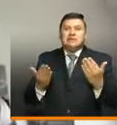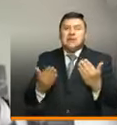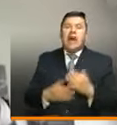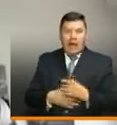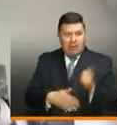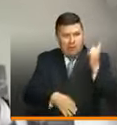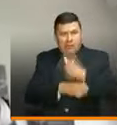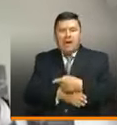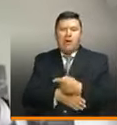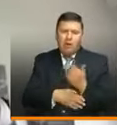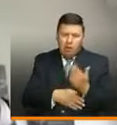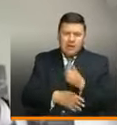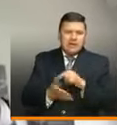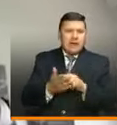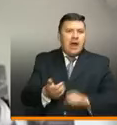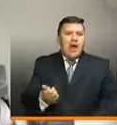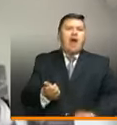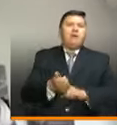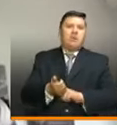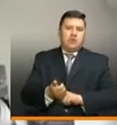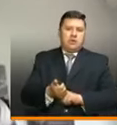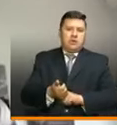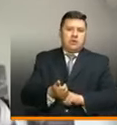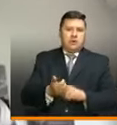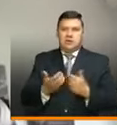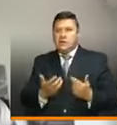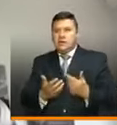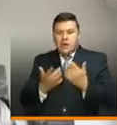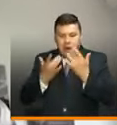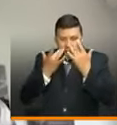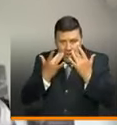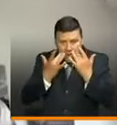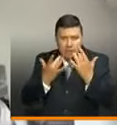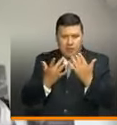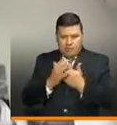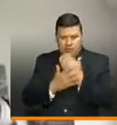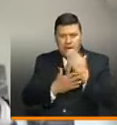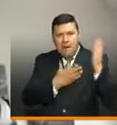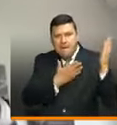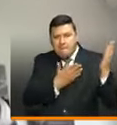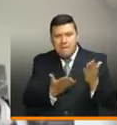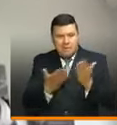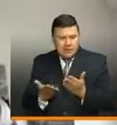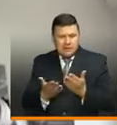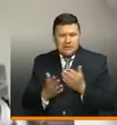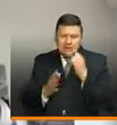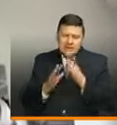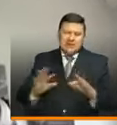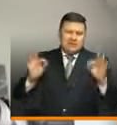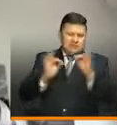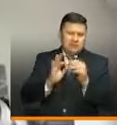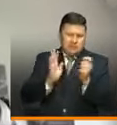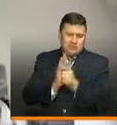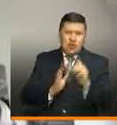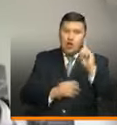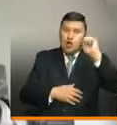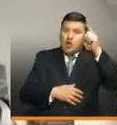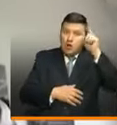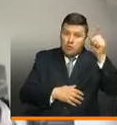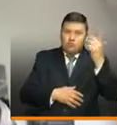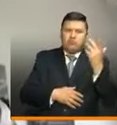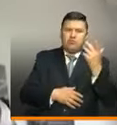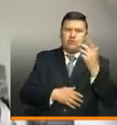sea un apoyo adicional a las medidas de higiene que se han venido enfatizando tanto por el gobierno